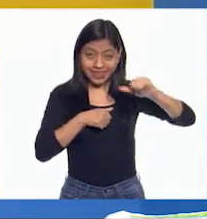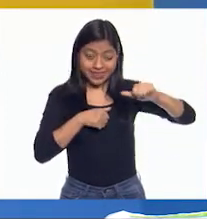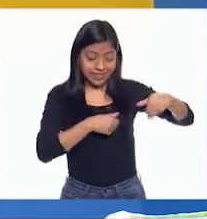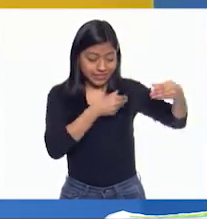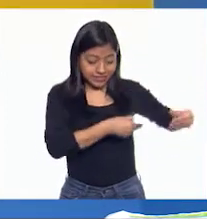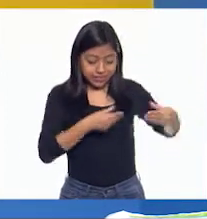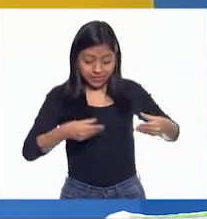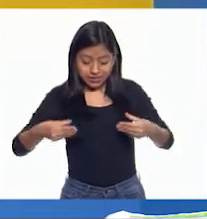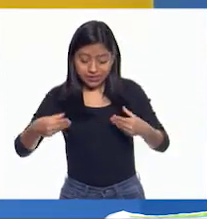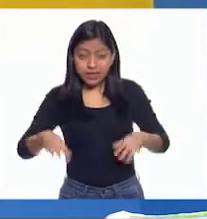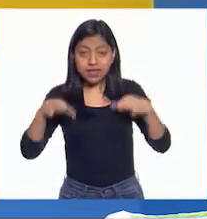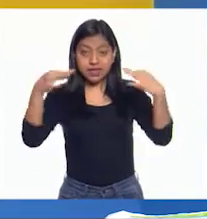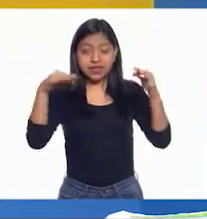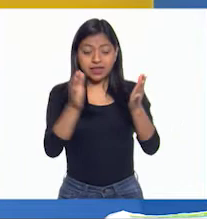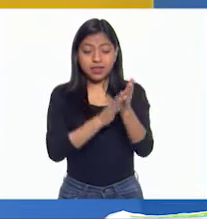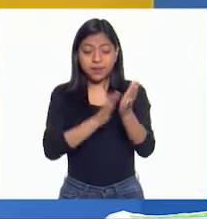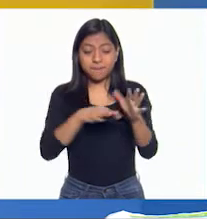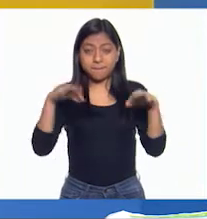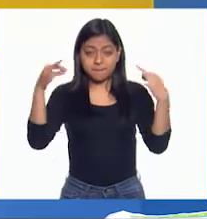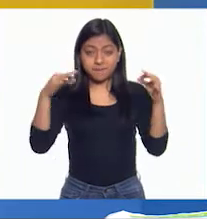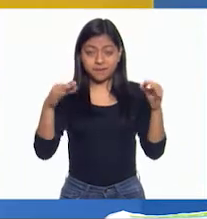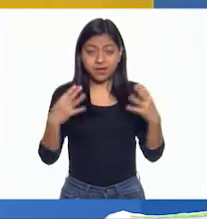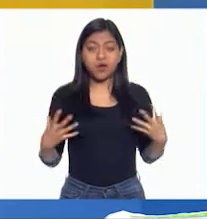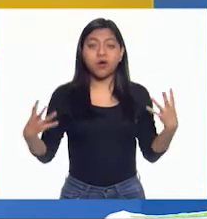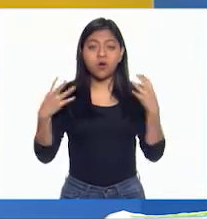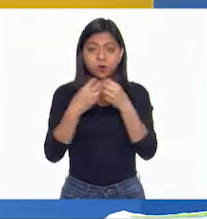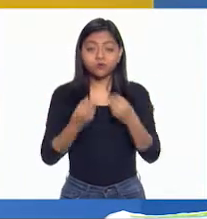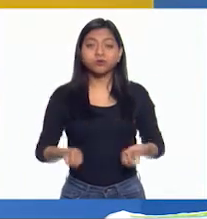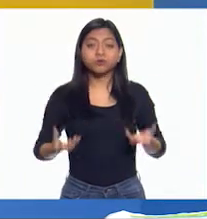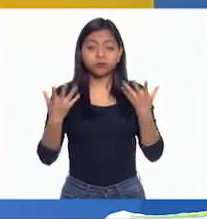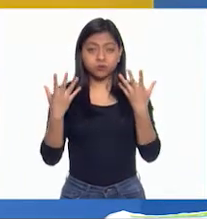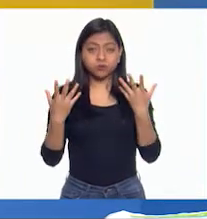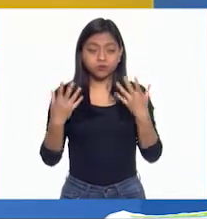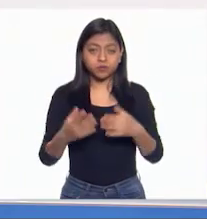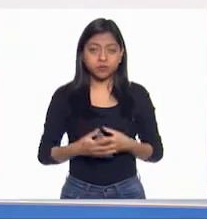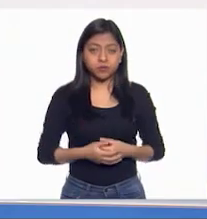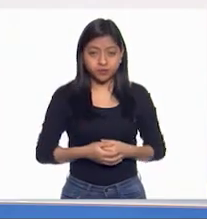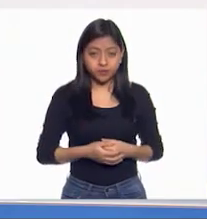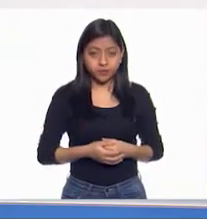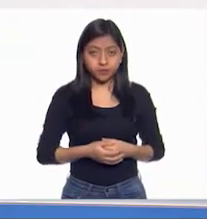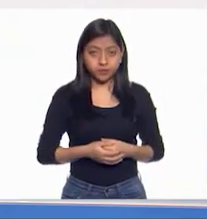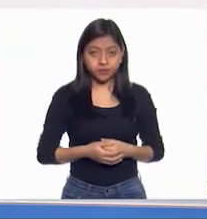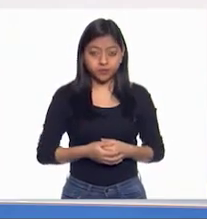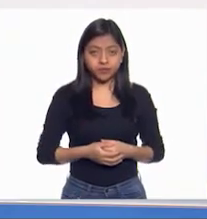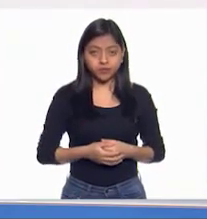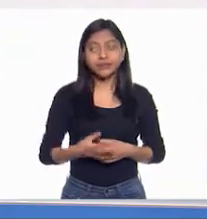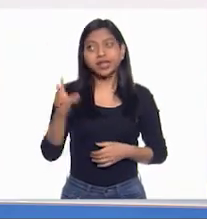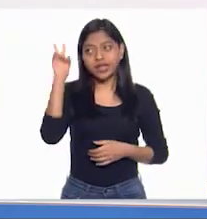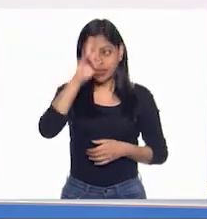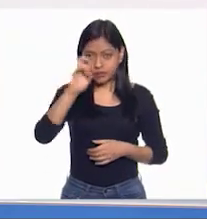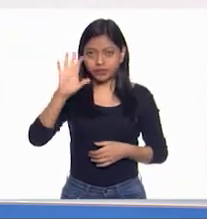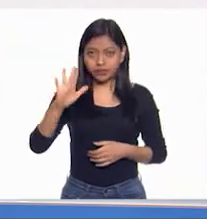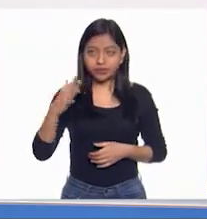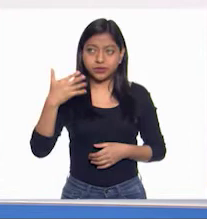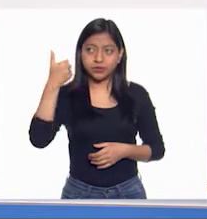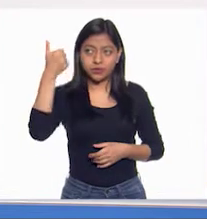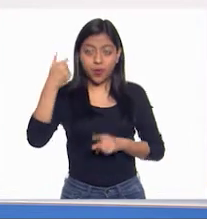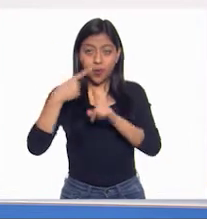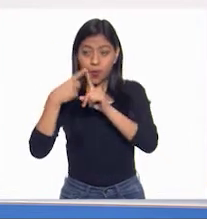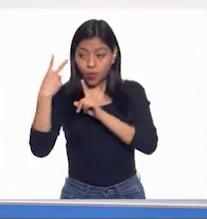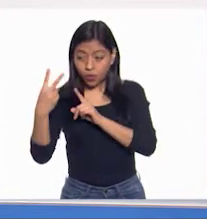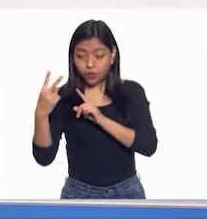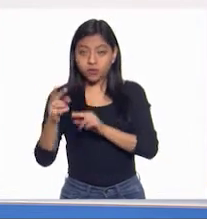ver, 16 paquetes. Y serían 256, serían